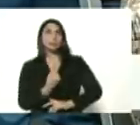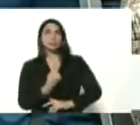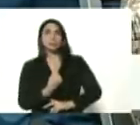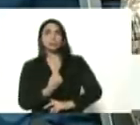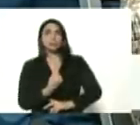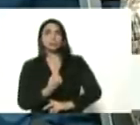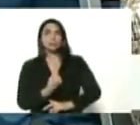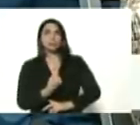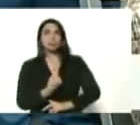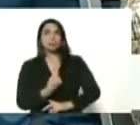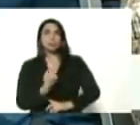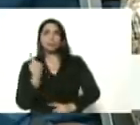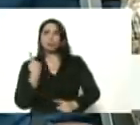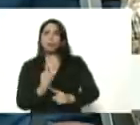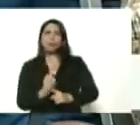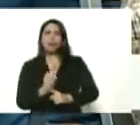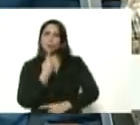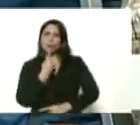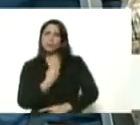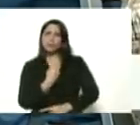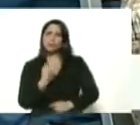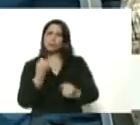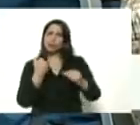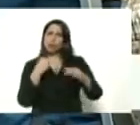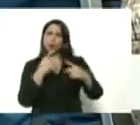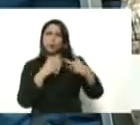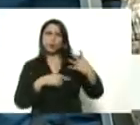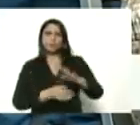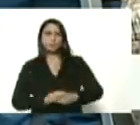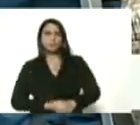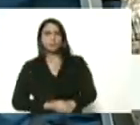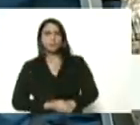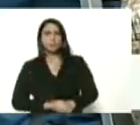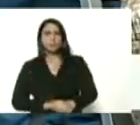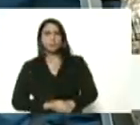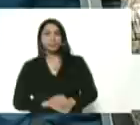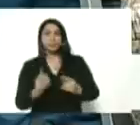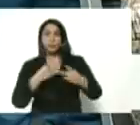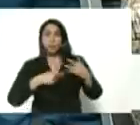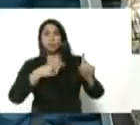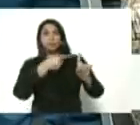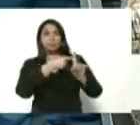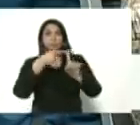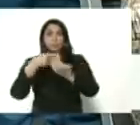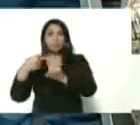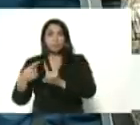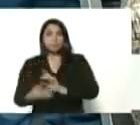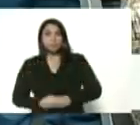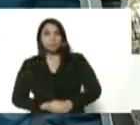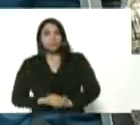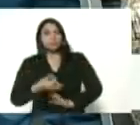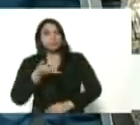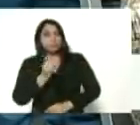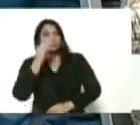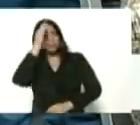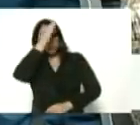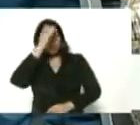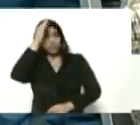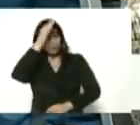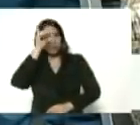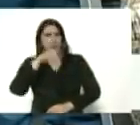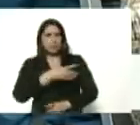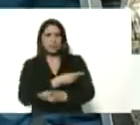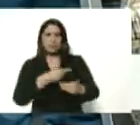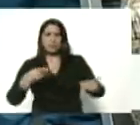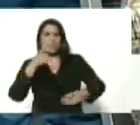que hay que resaltar muchas cosas, ¿no? De las cosas positivas está la conciencia y la dignidad